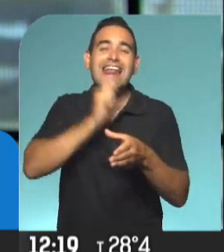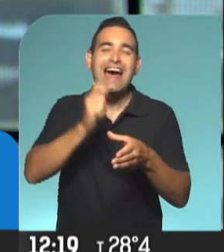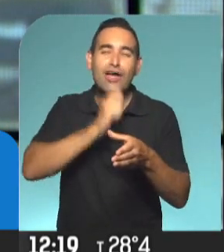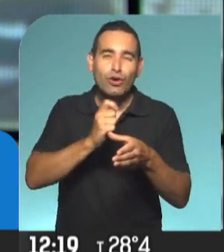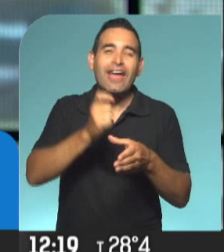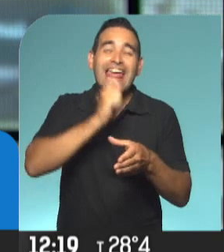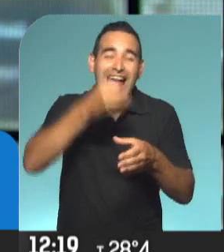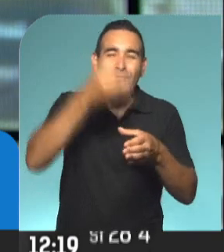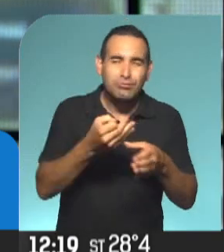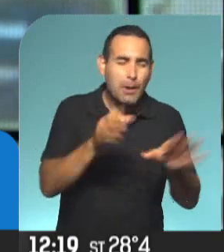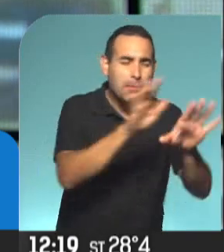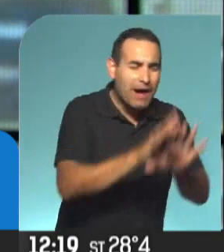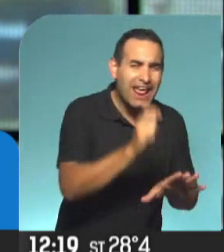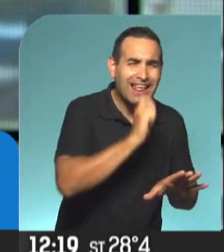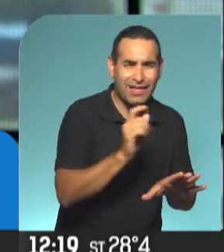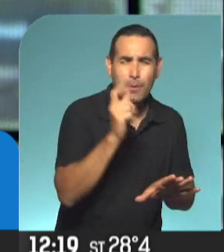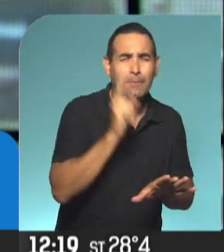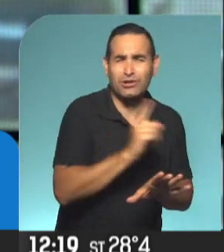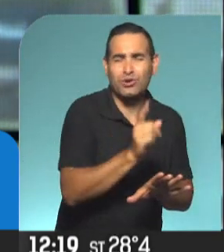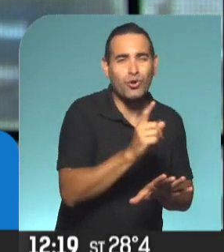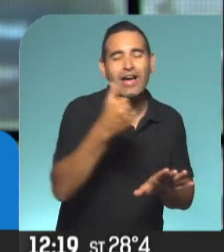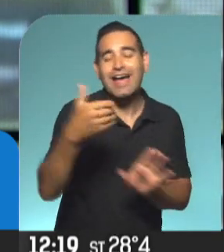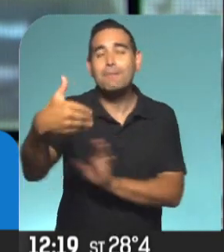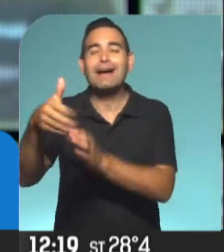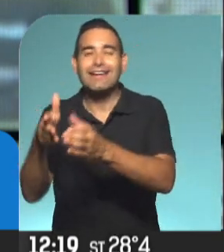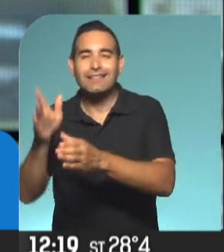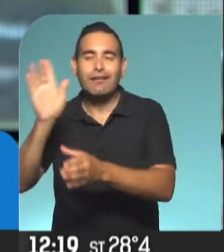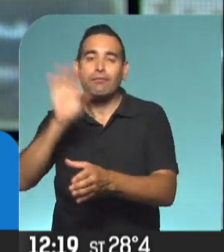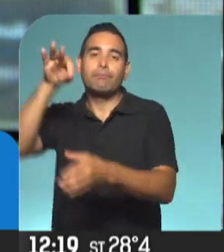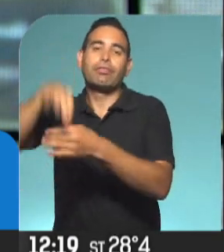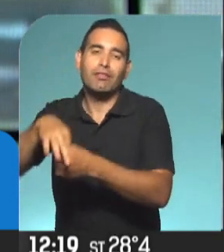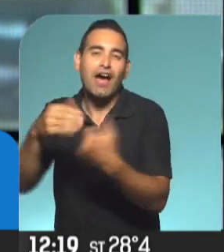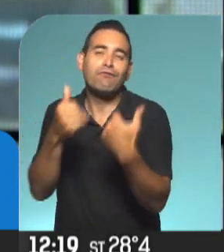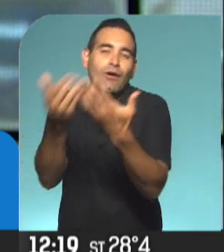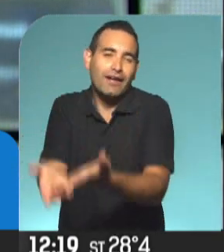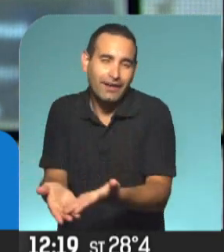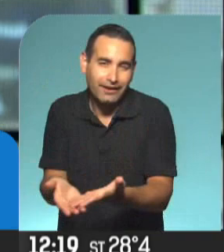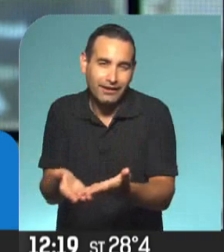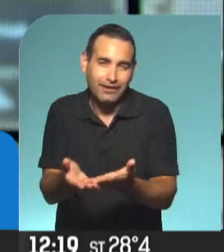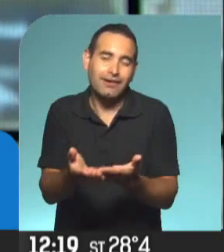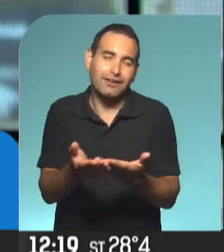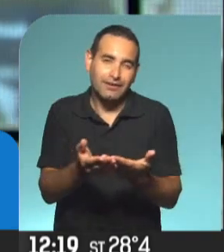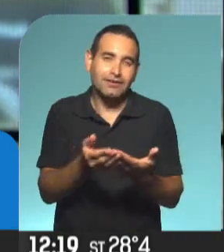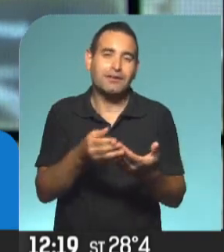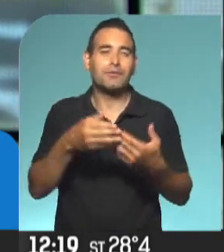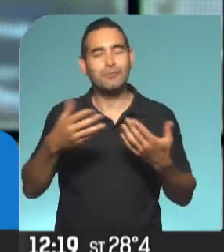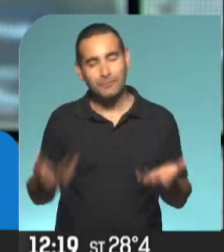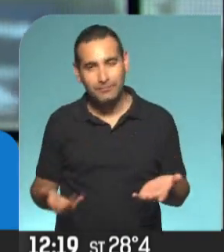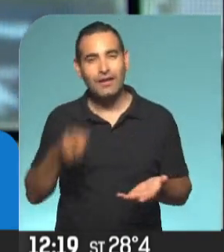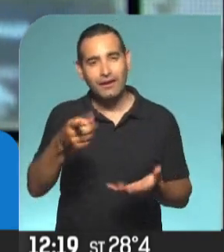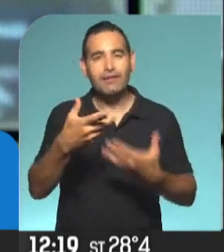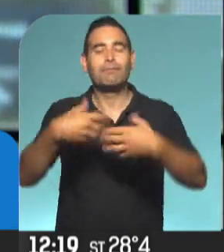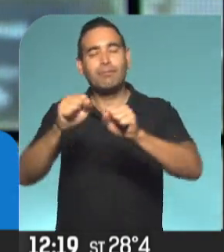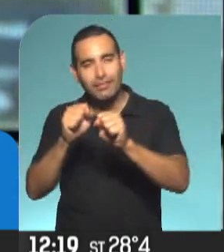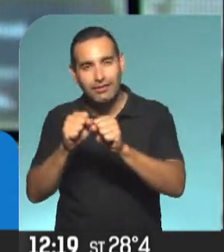el helado, la preparación de helado, los paquetes de helado fueron contaminados por fuera. Y ahí es donde se detectó la